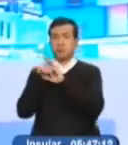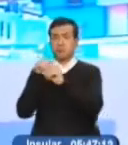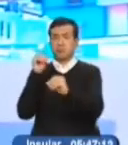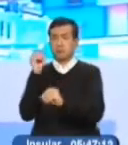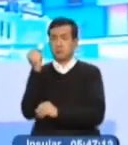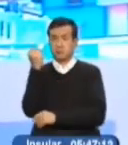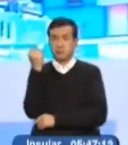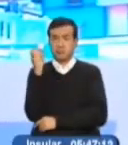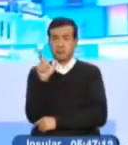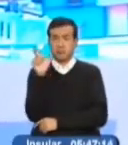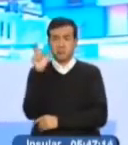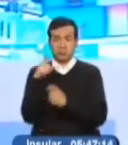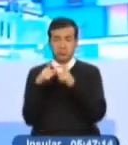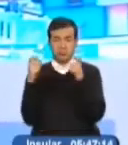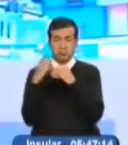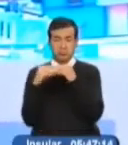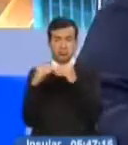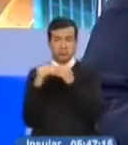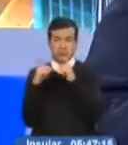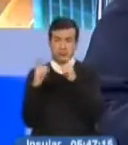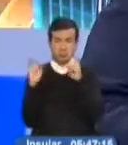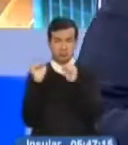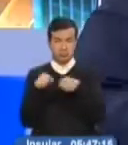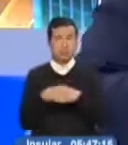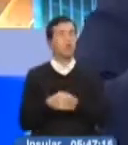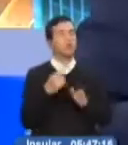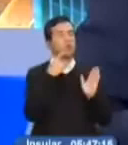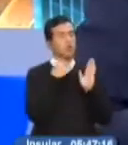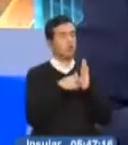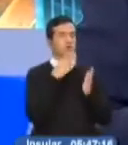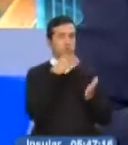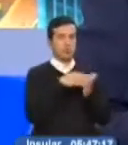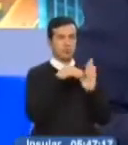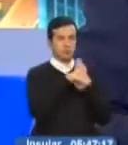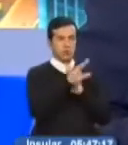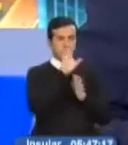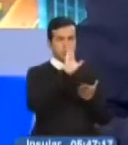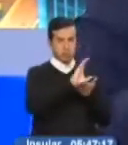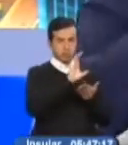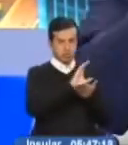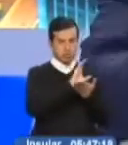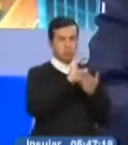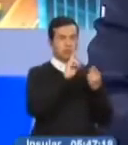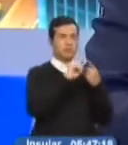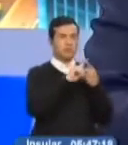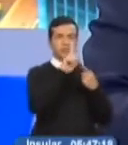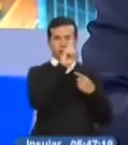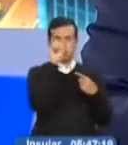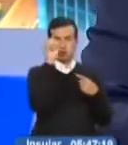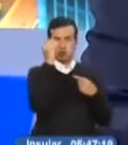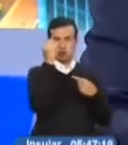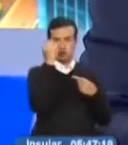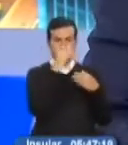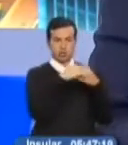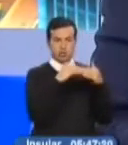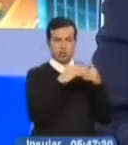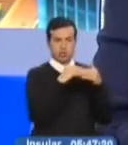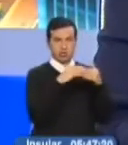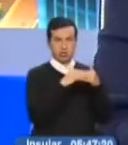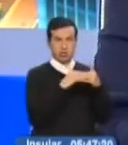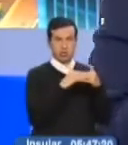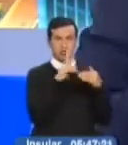Es decir, no, es decir, si yo voy, abro una cuenta del Banco Central con $100, no puedo